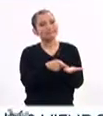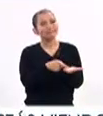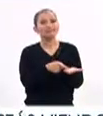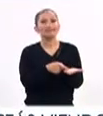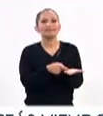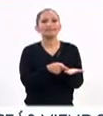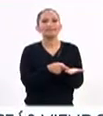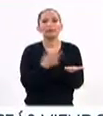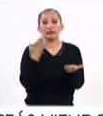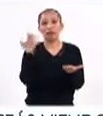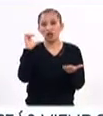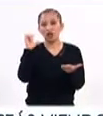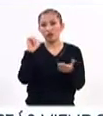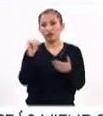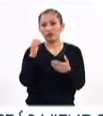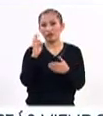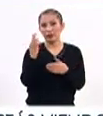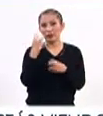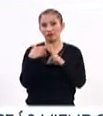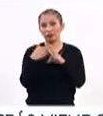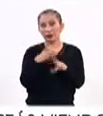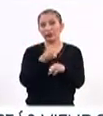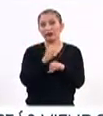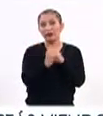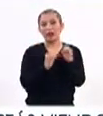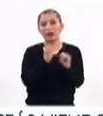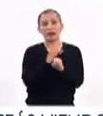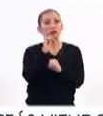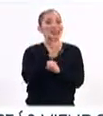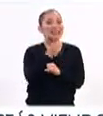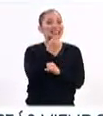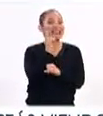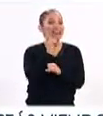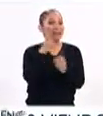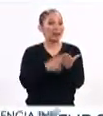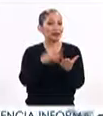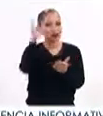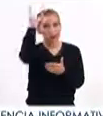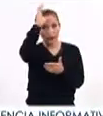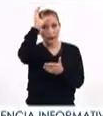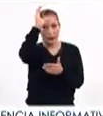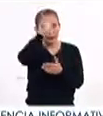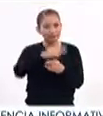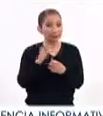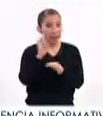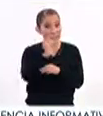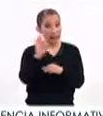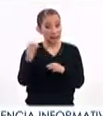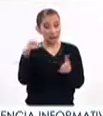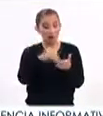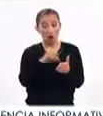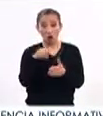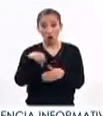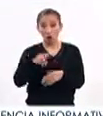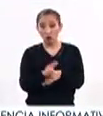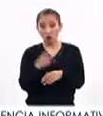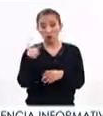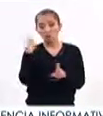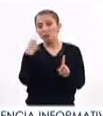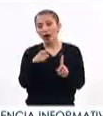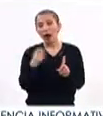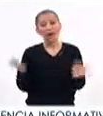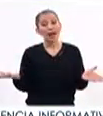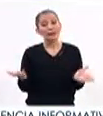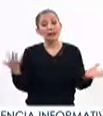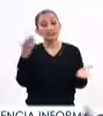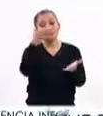comunicación. El pasado lunes 11 de febrero se conmemoró el Día Internacional de la Mujer y la Niña en la Ciencia, fecha instaurada por la ONU con el fin de